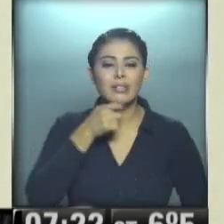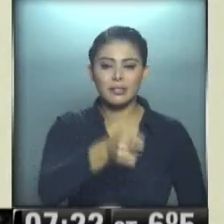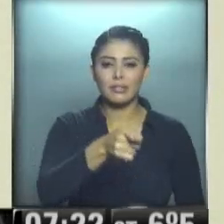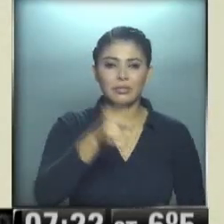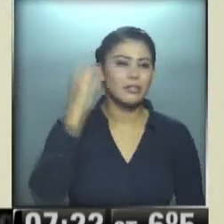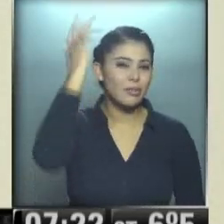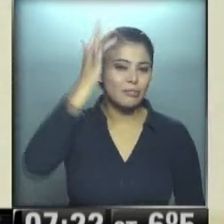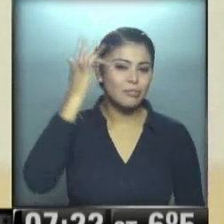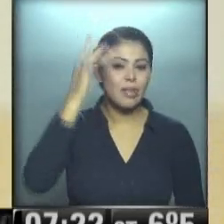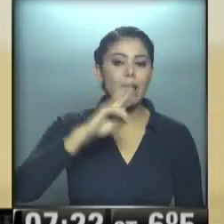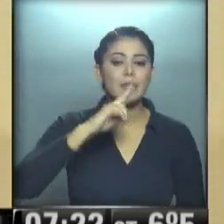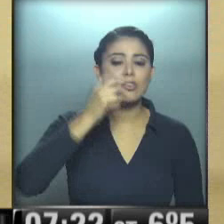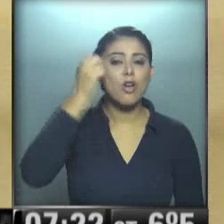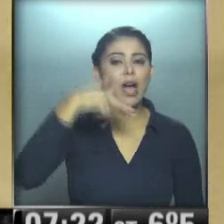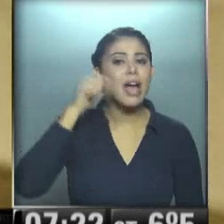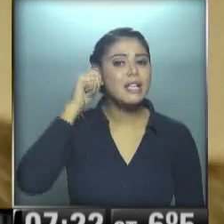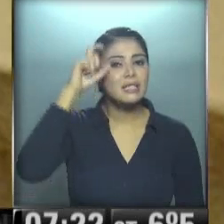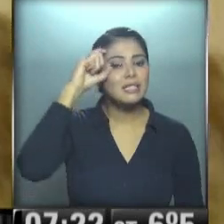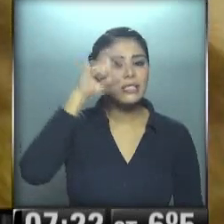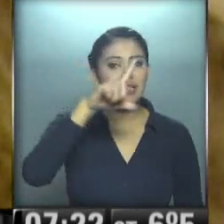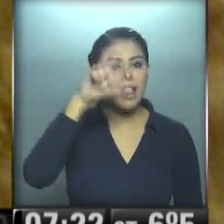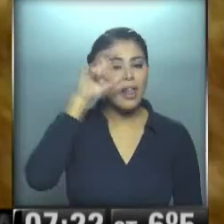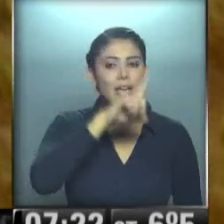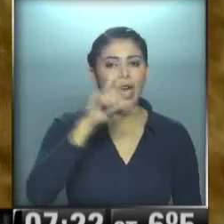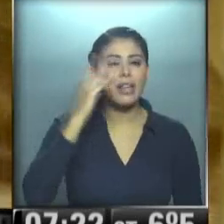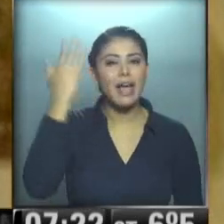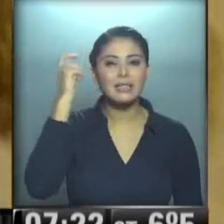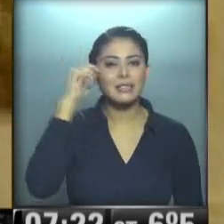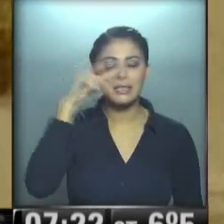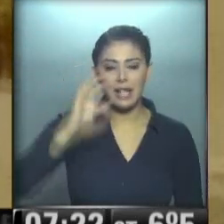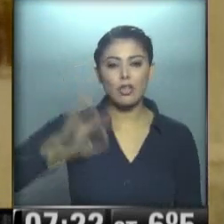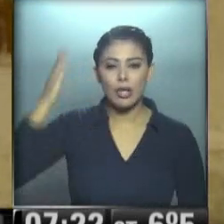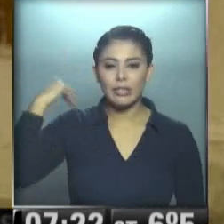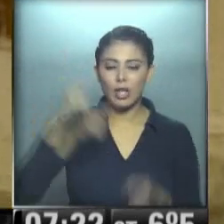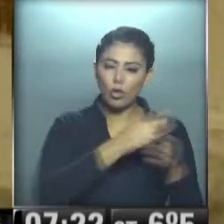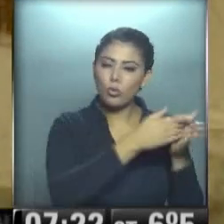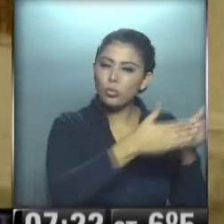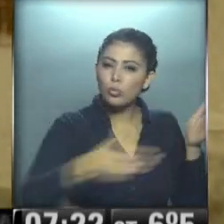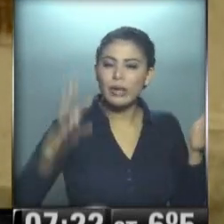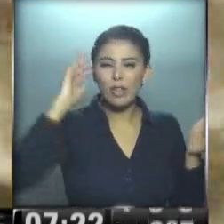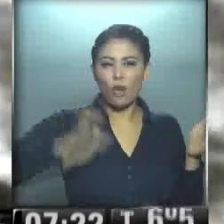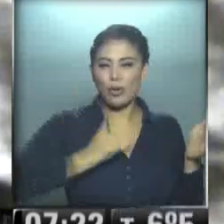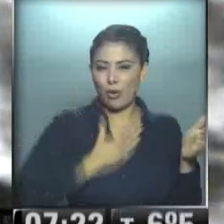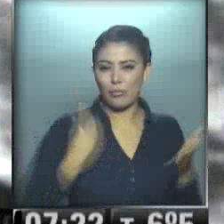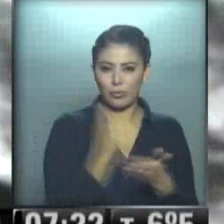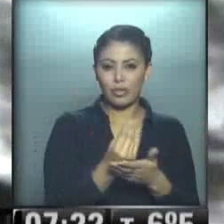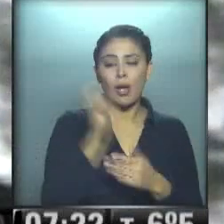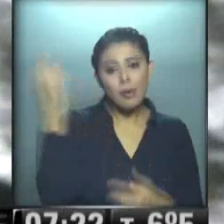obispo Angelelli, ocurrido hace 37 años en plena dictadura cívico-militar. Fue en agosto de